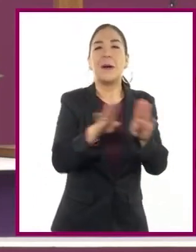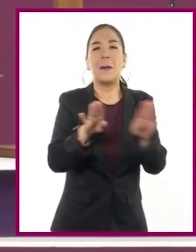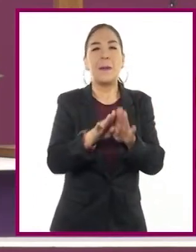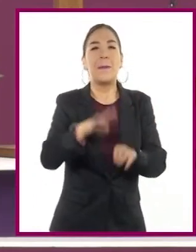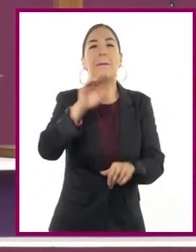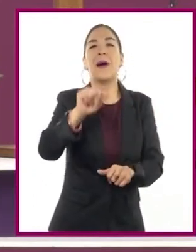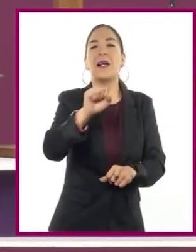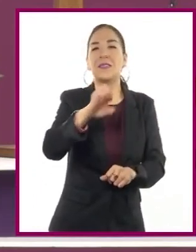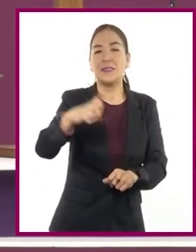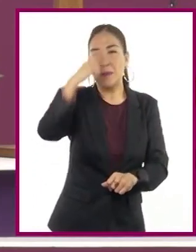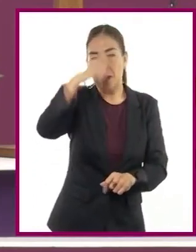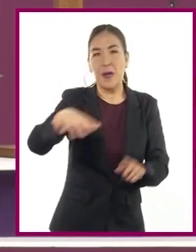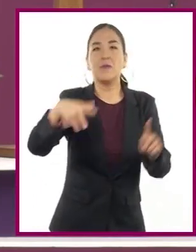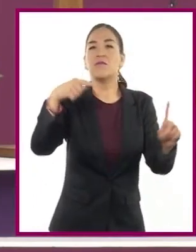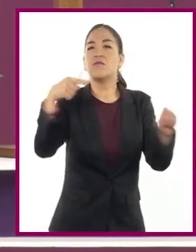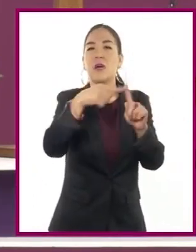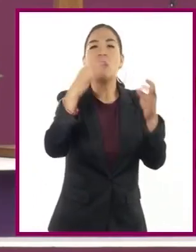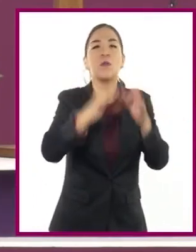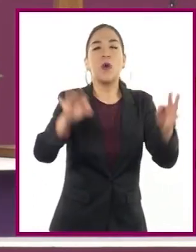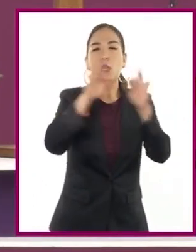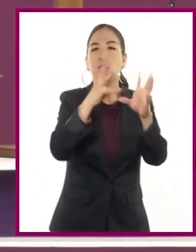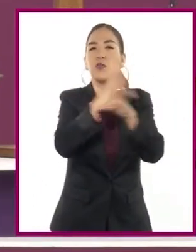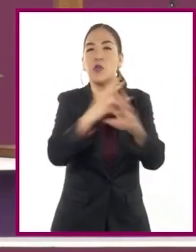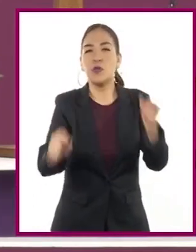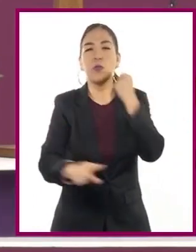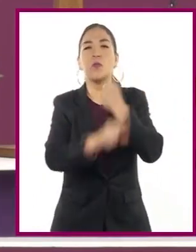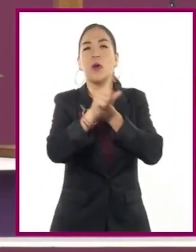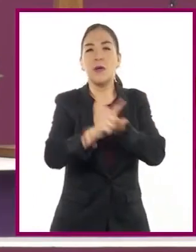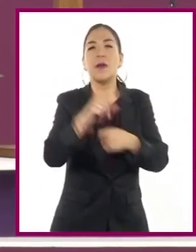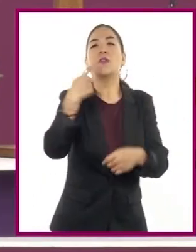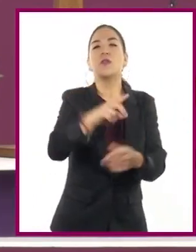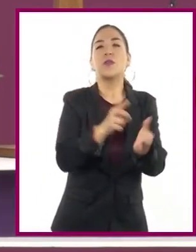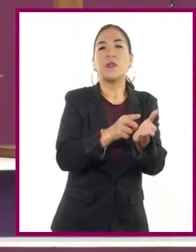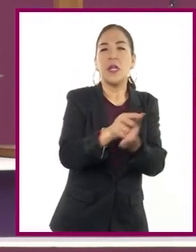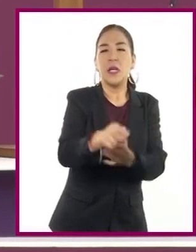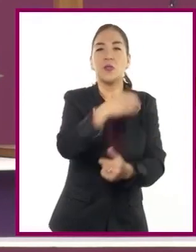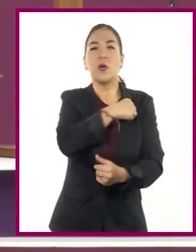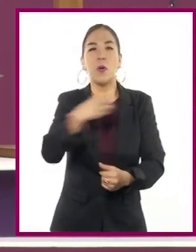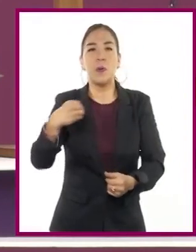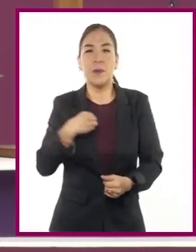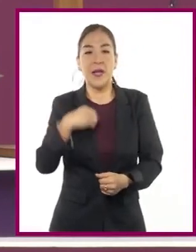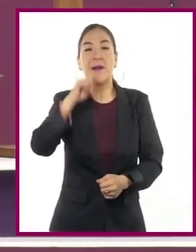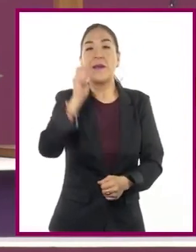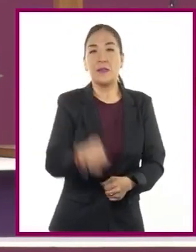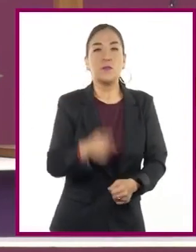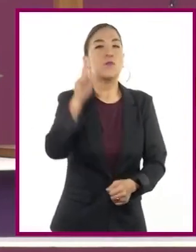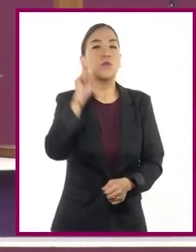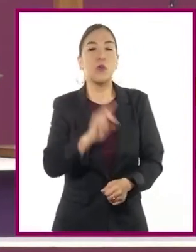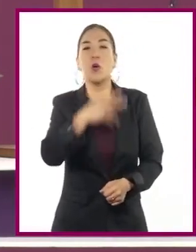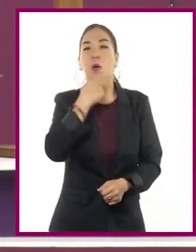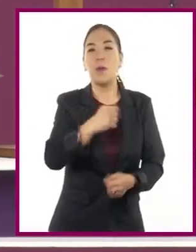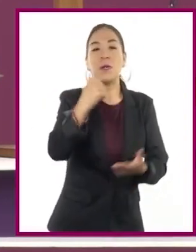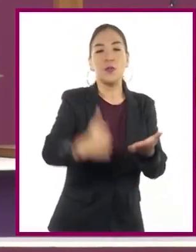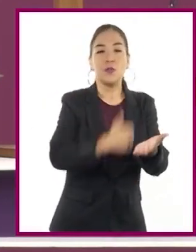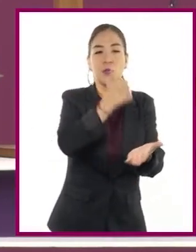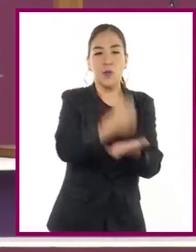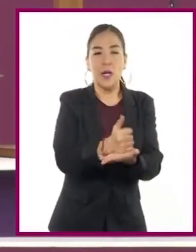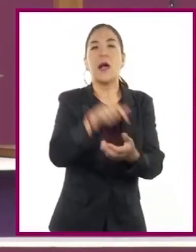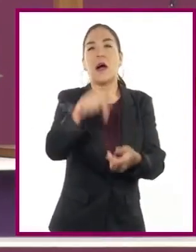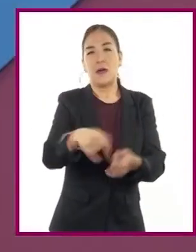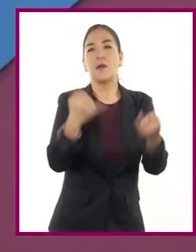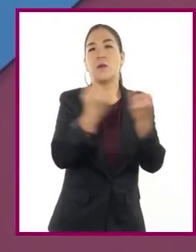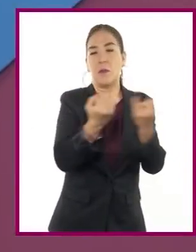para la solución de conflictos, dictan derechos y obligaciones de las y los ciudadanos y del